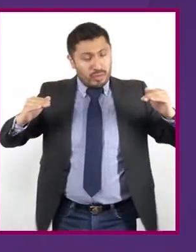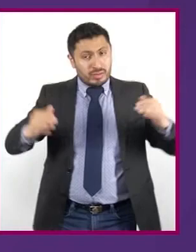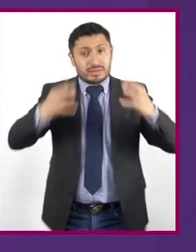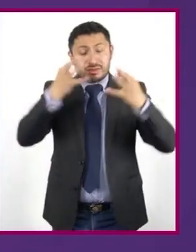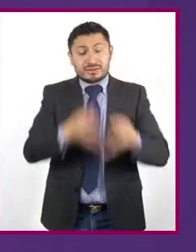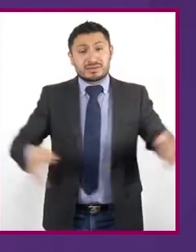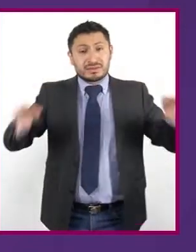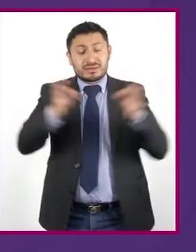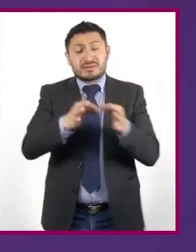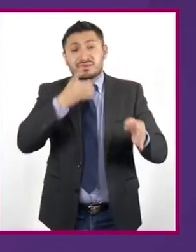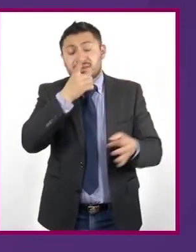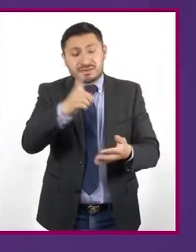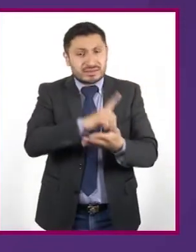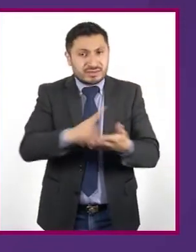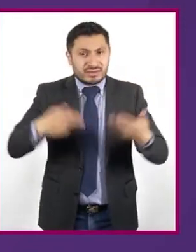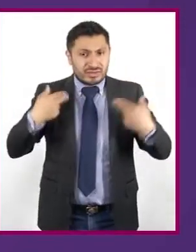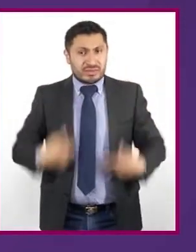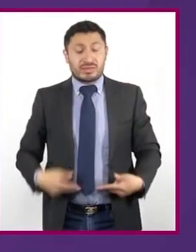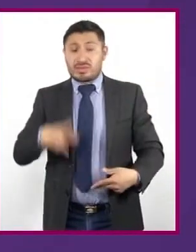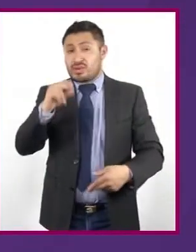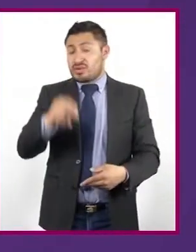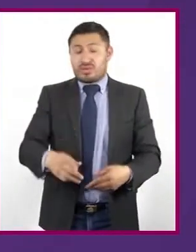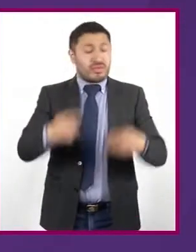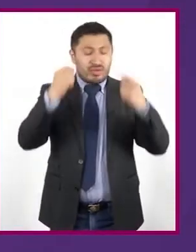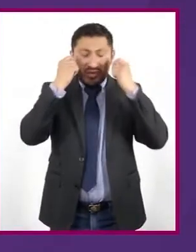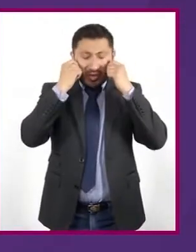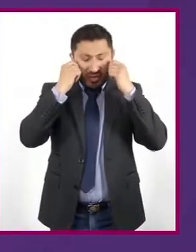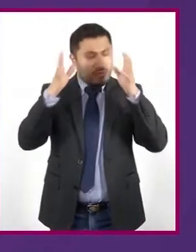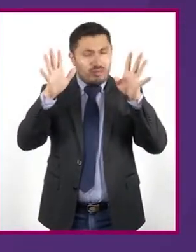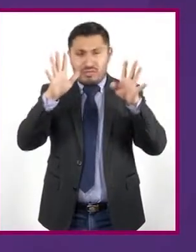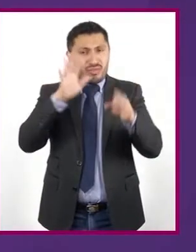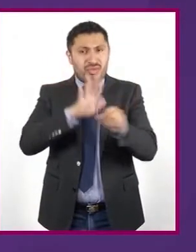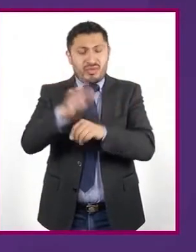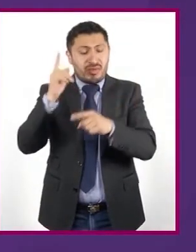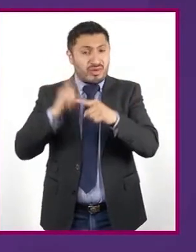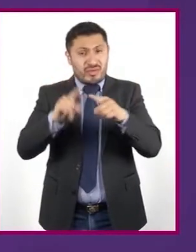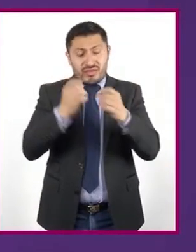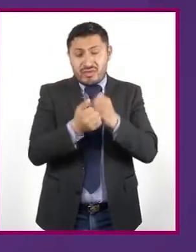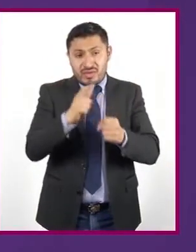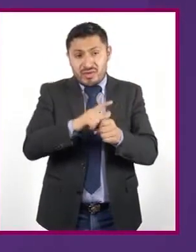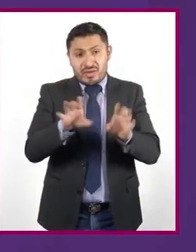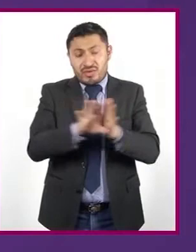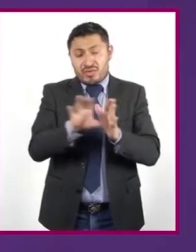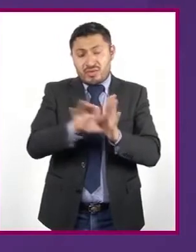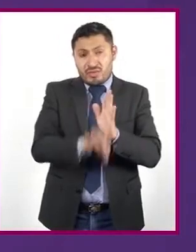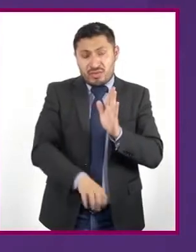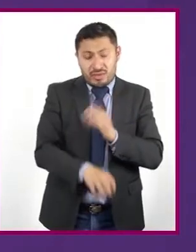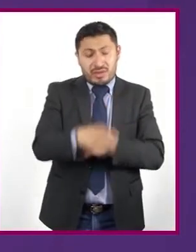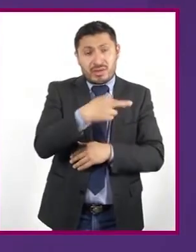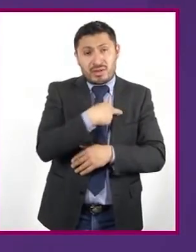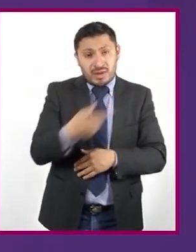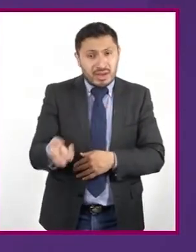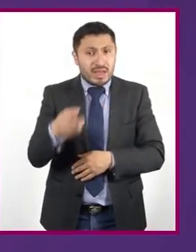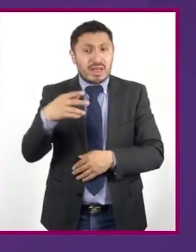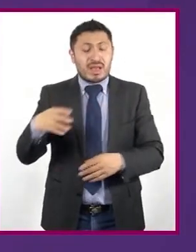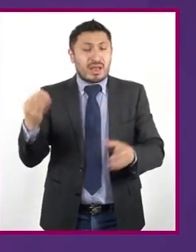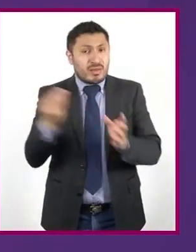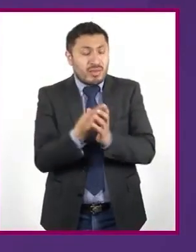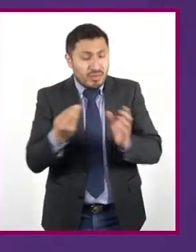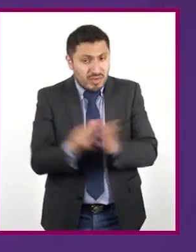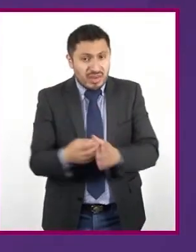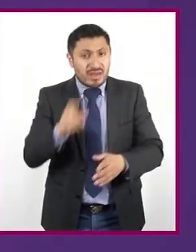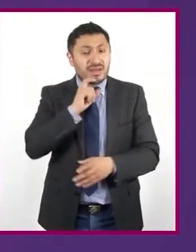un derecho humano no toma en cuenta las diferencias sociales, como riqueza, propiedad, sexo,